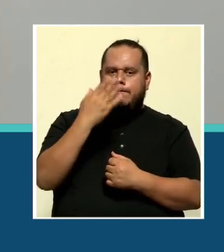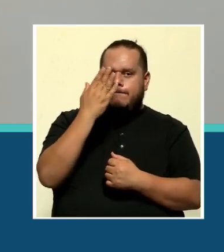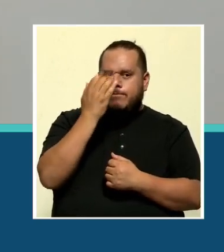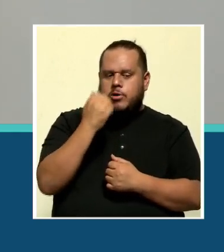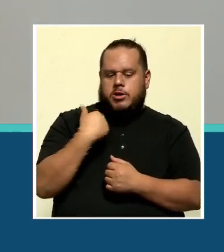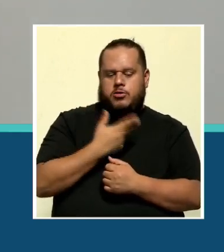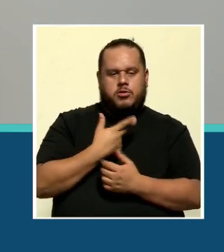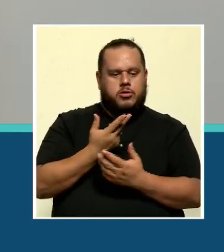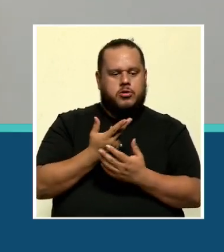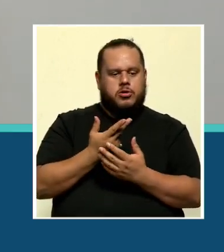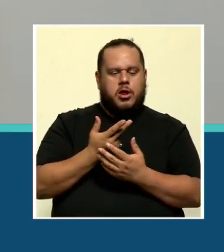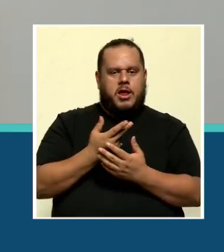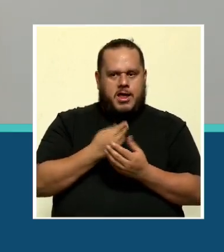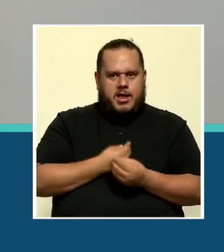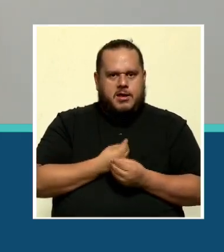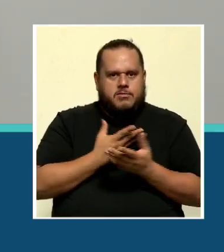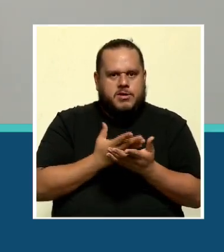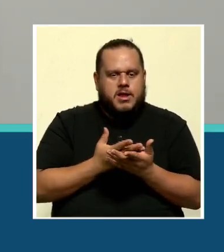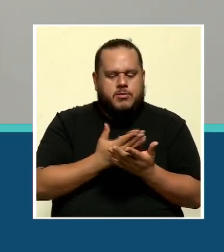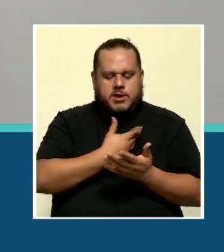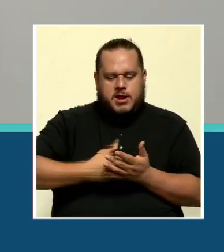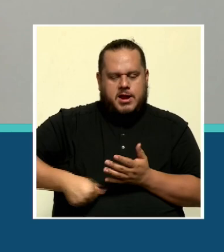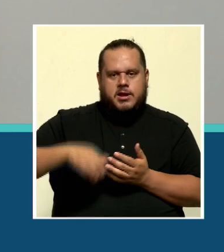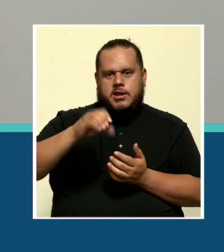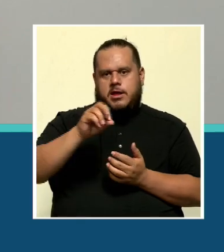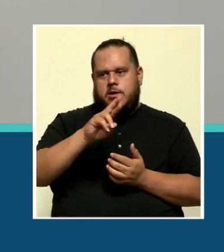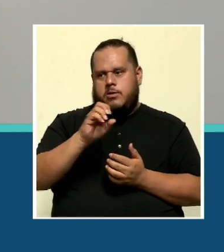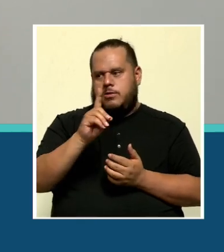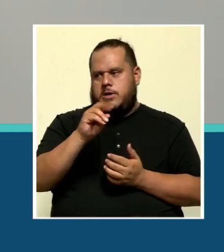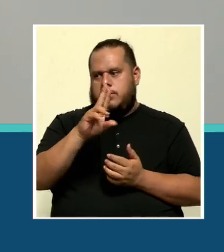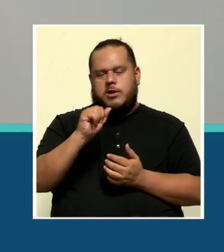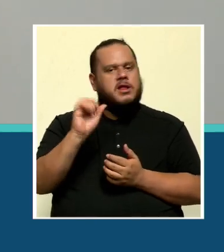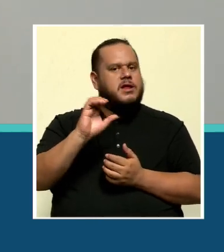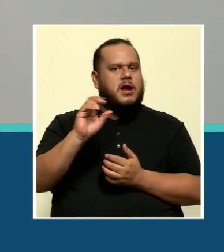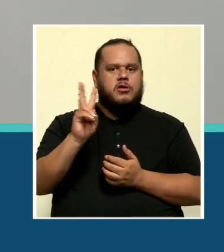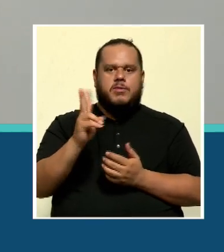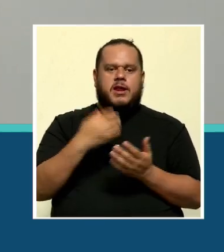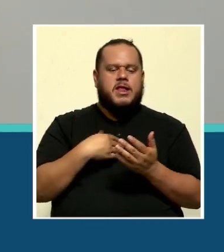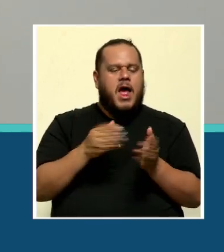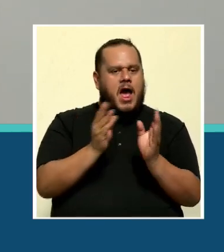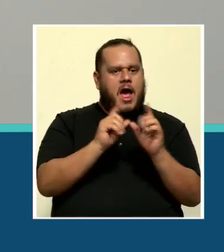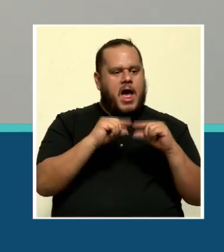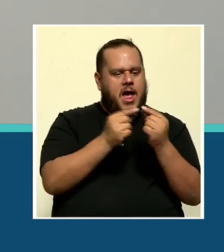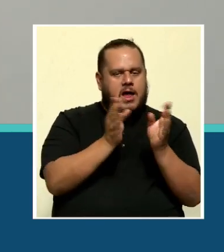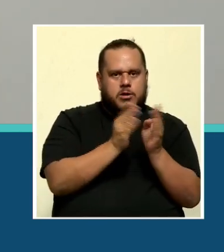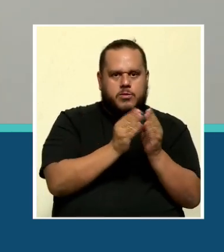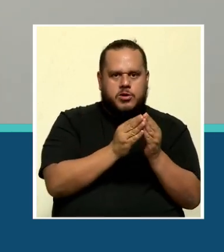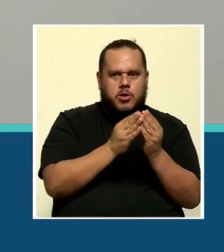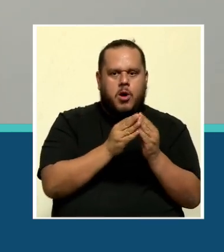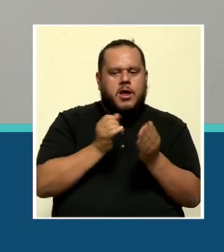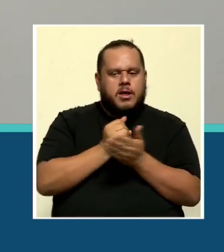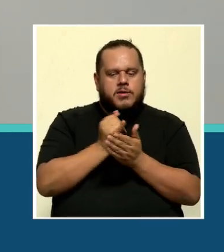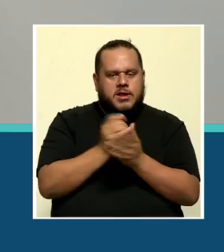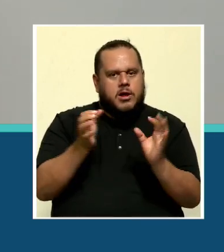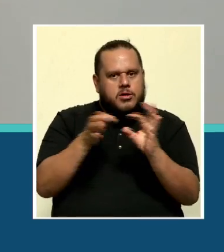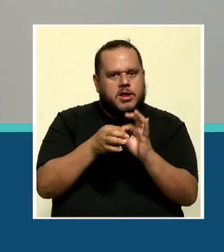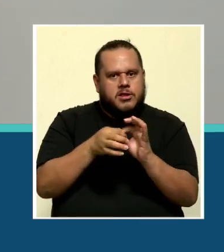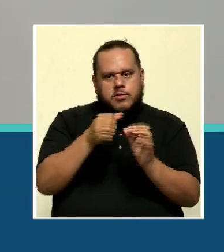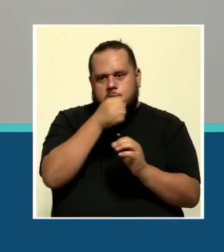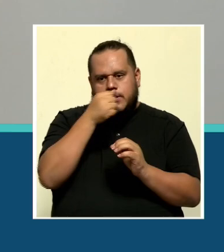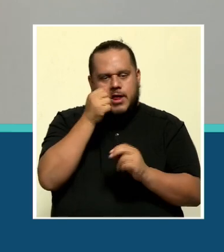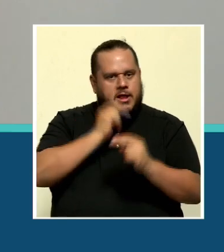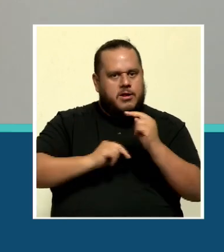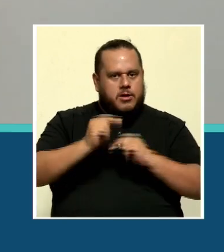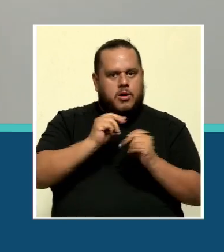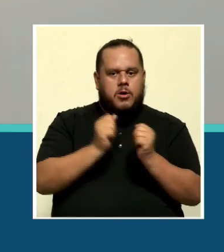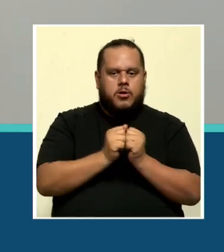que vino a expresar el alcalde de Corredores, Carlos Viales, a la comisión que investigaba los nexos del narcotráfico en la política.